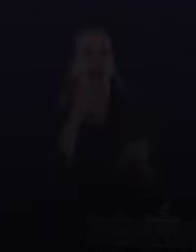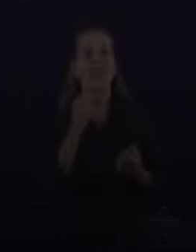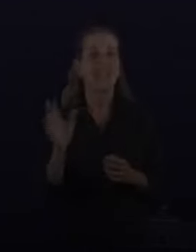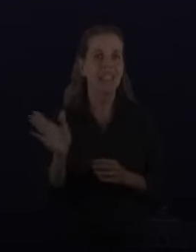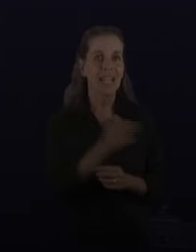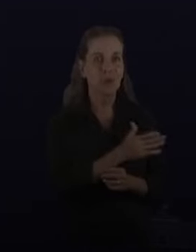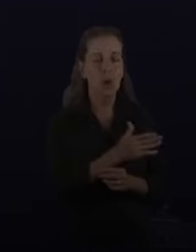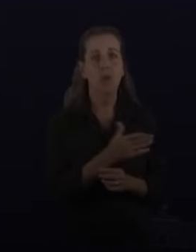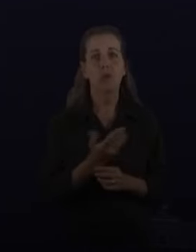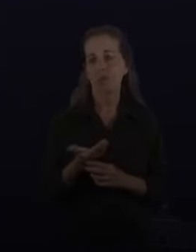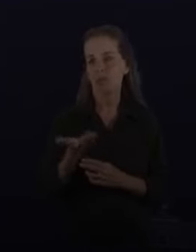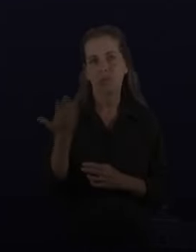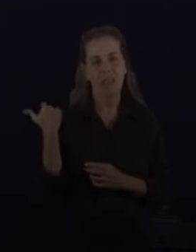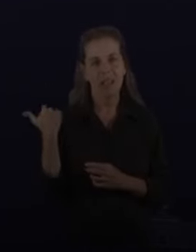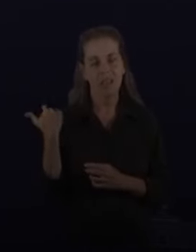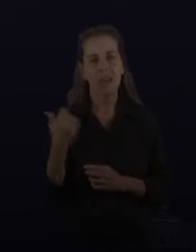En el día de ayer,